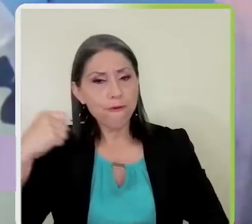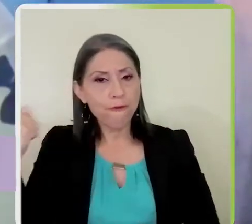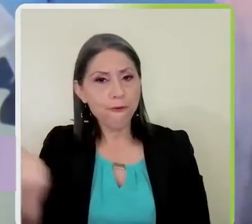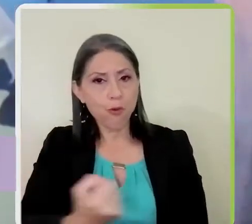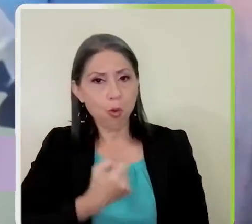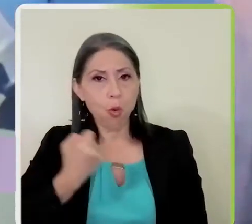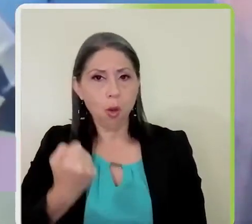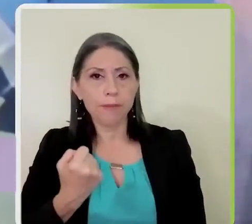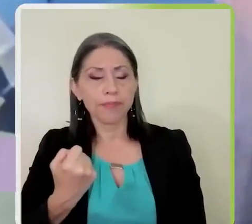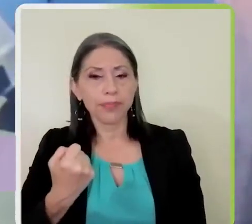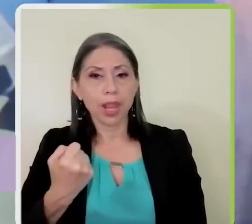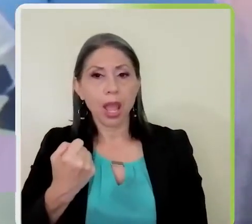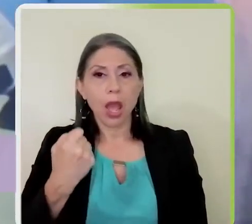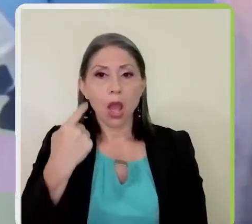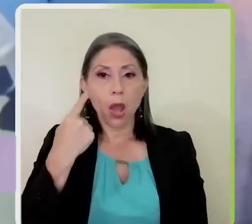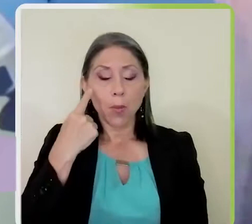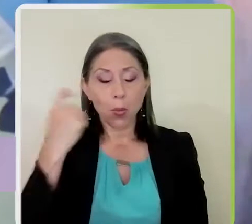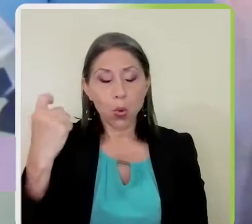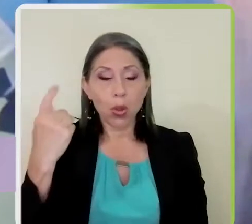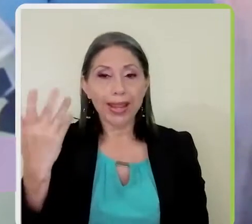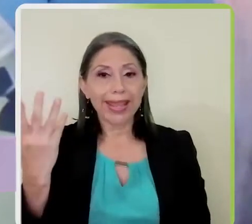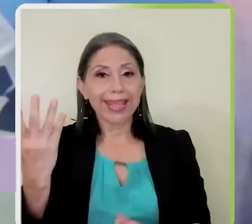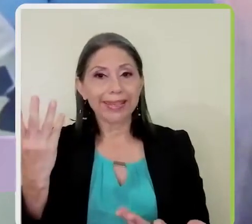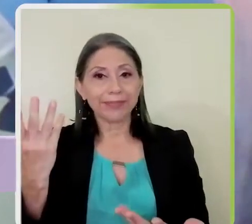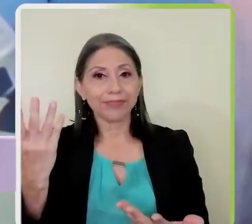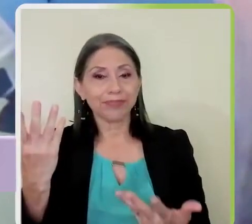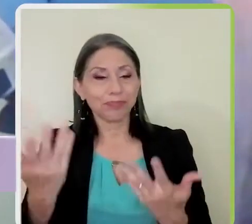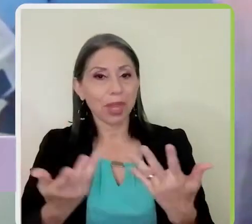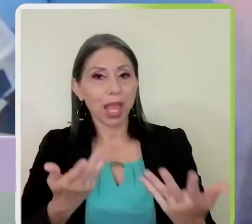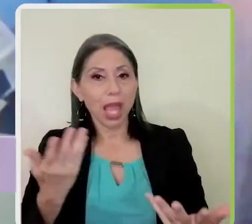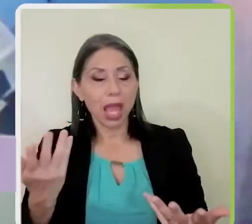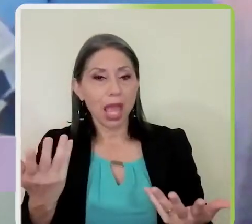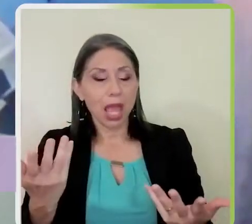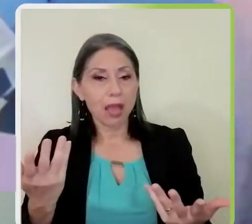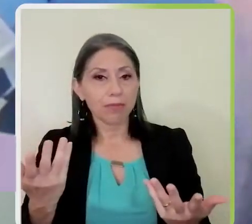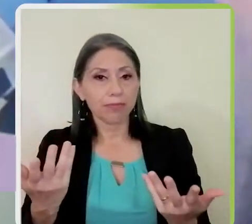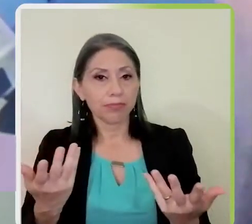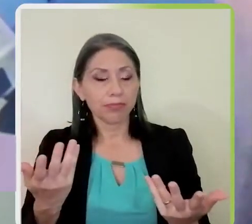muy fuerte, porque ahí sí nos tomamos como que